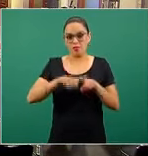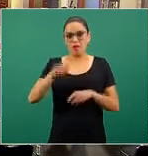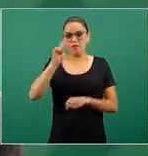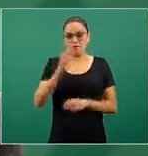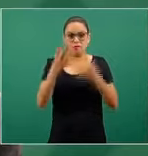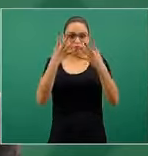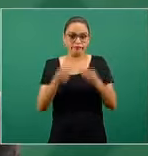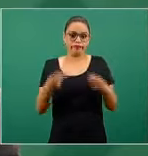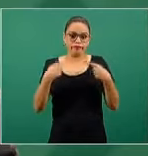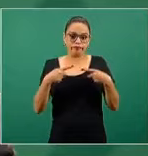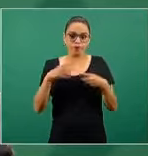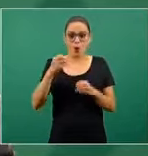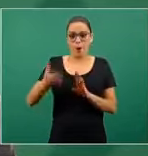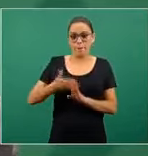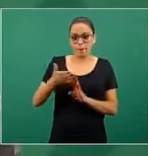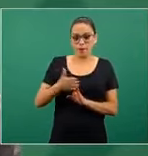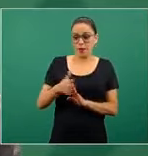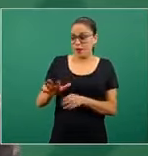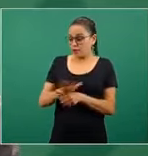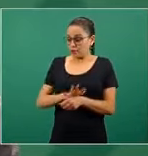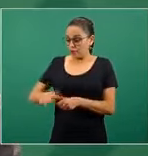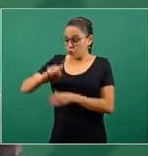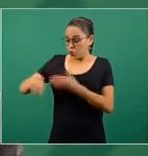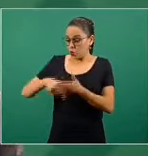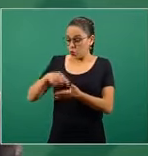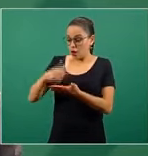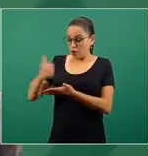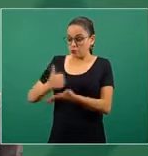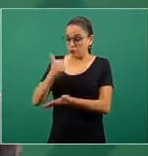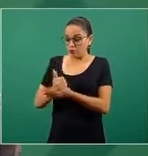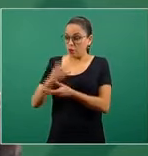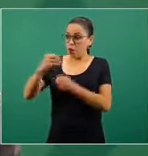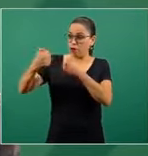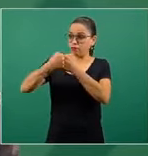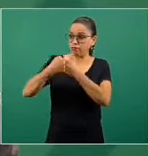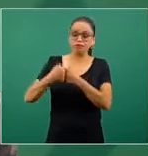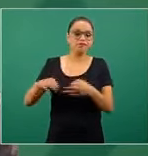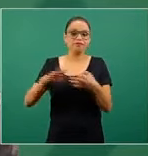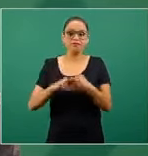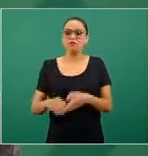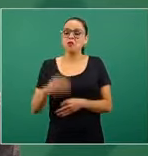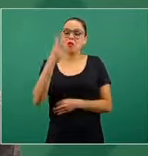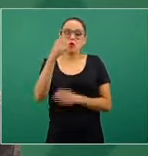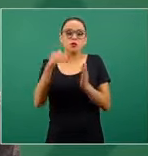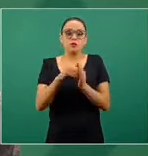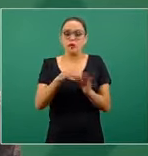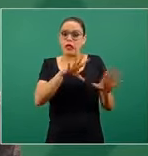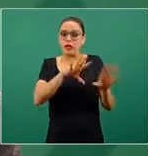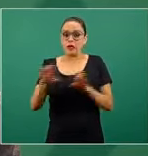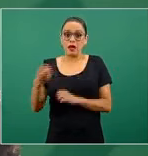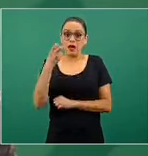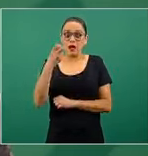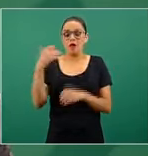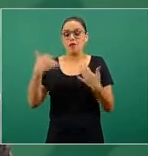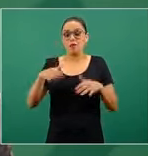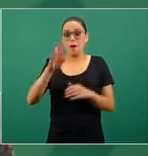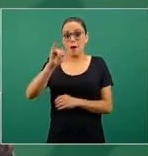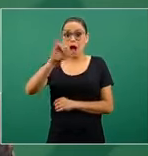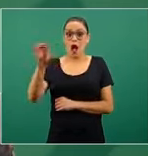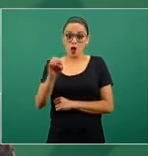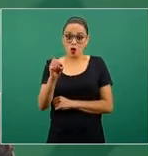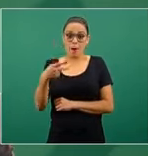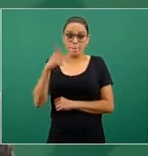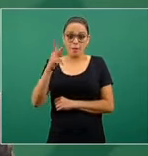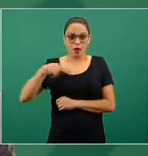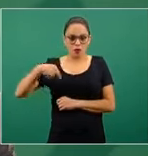poblacionales y las zonas metropolitanas las ubican más de 2.500, lo cual es un límite bastante bajo. Nosotros exploramos